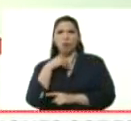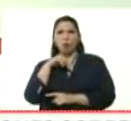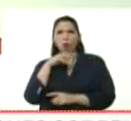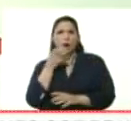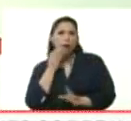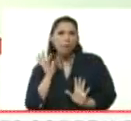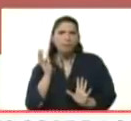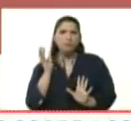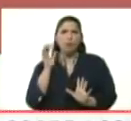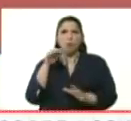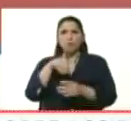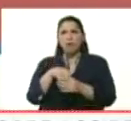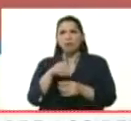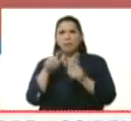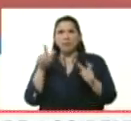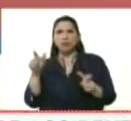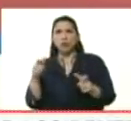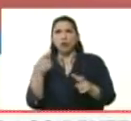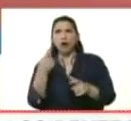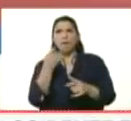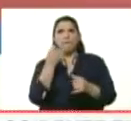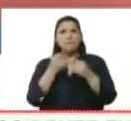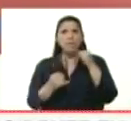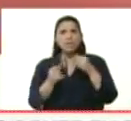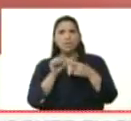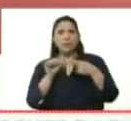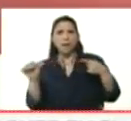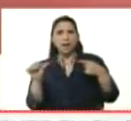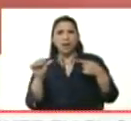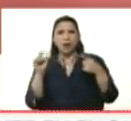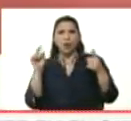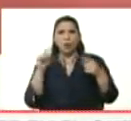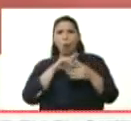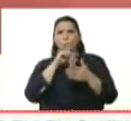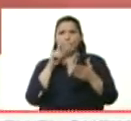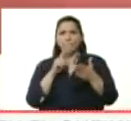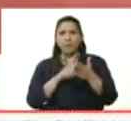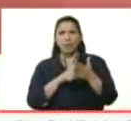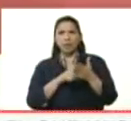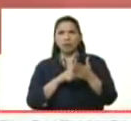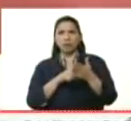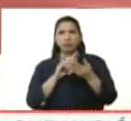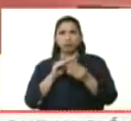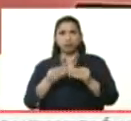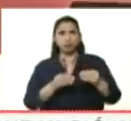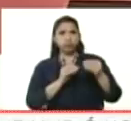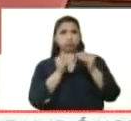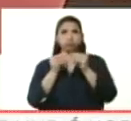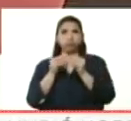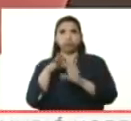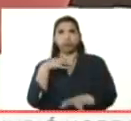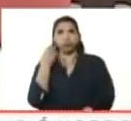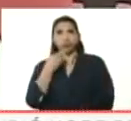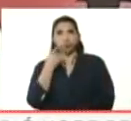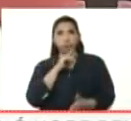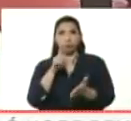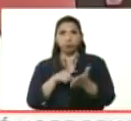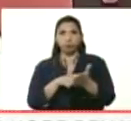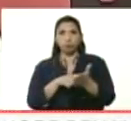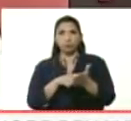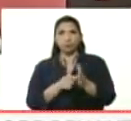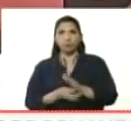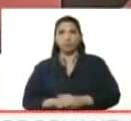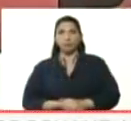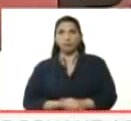semana completo. Ahorita la vamos a reiniciar de la juventud. Vamos y nos entrenamos. Vamos y nos entrenamos.